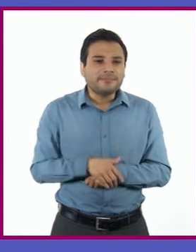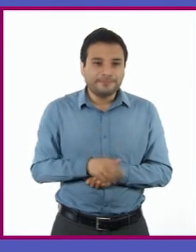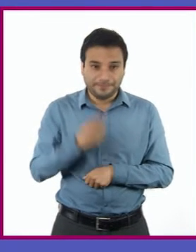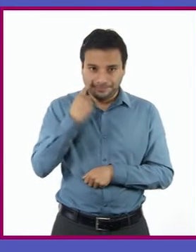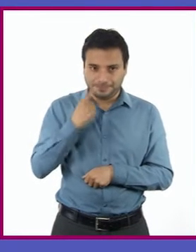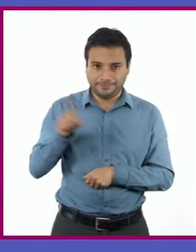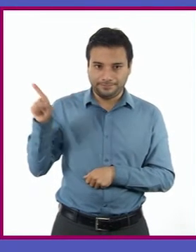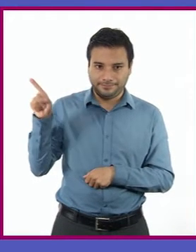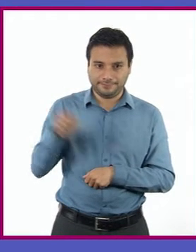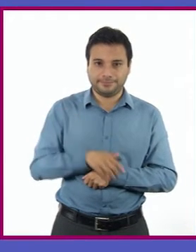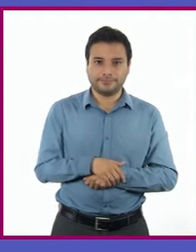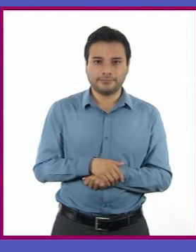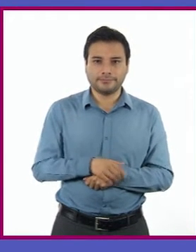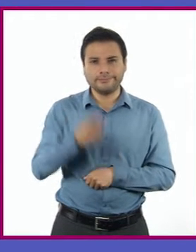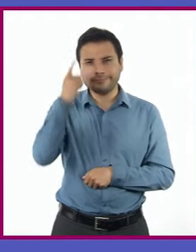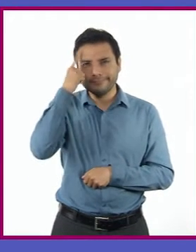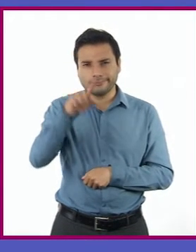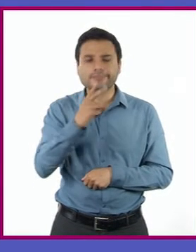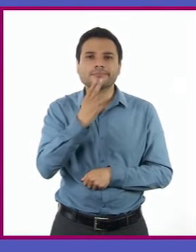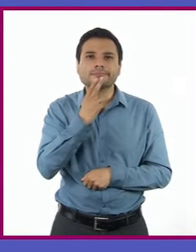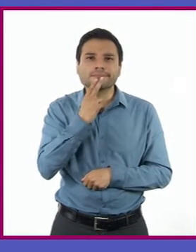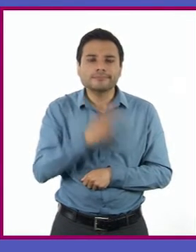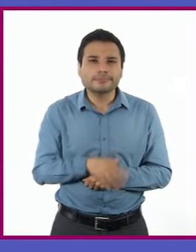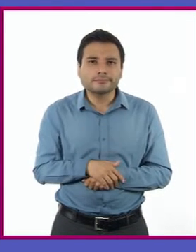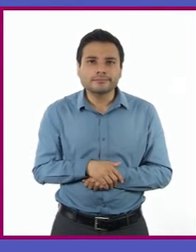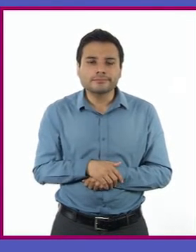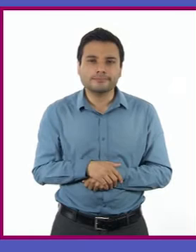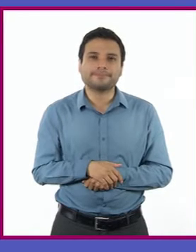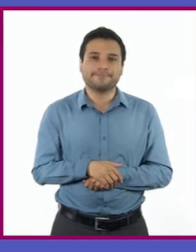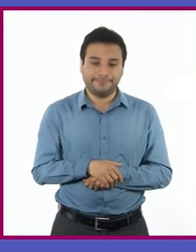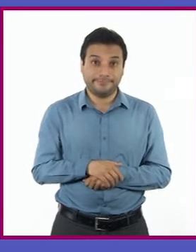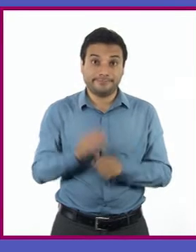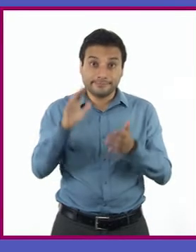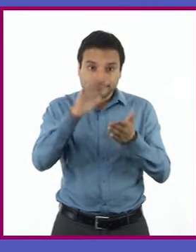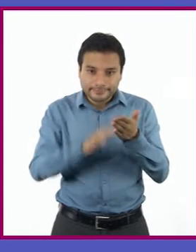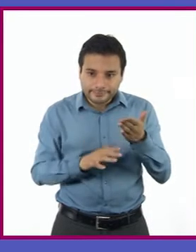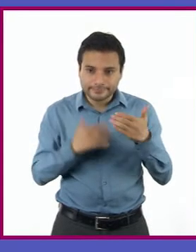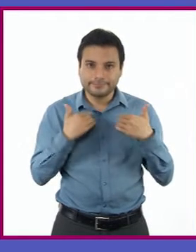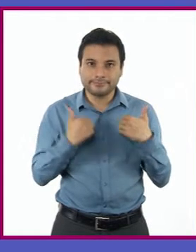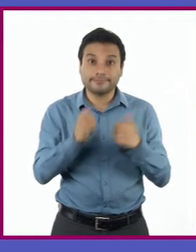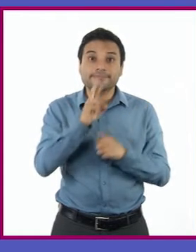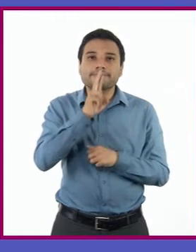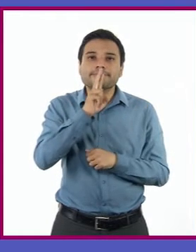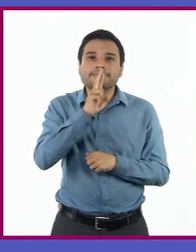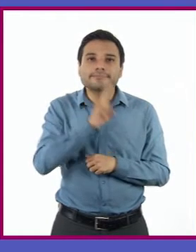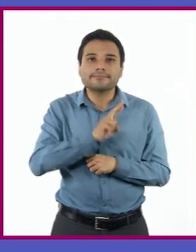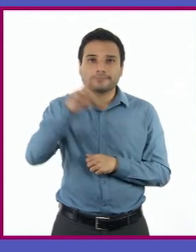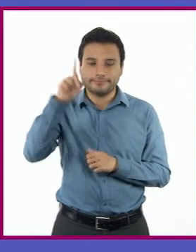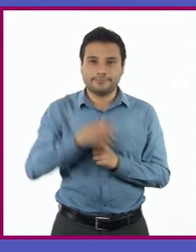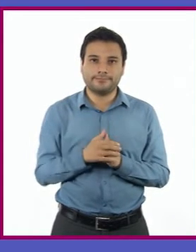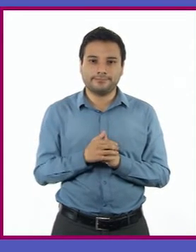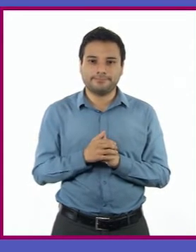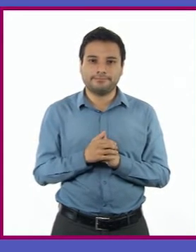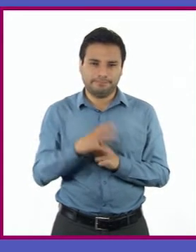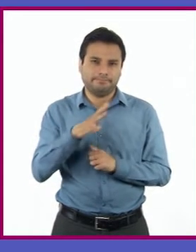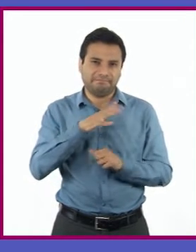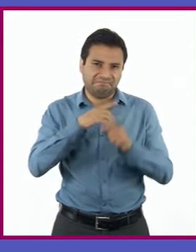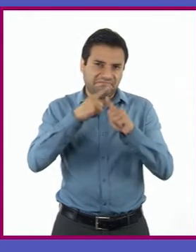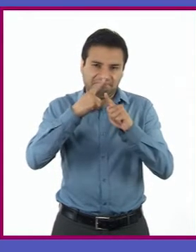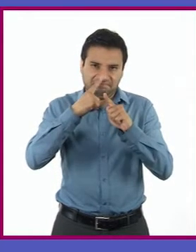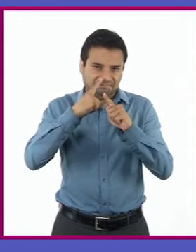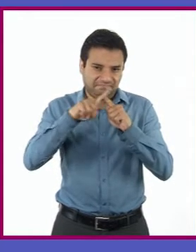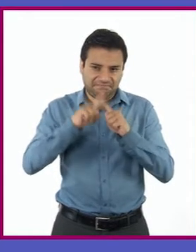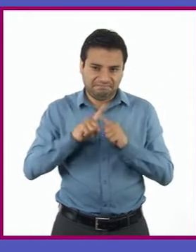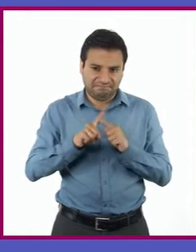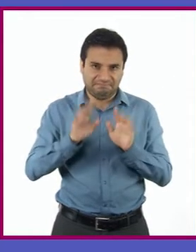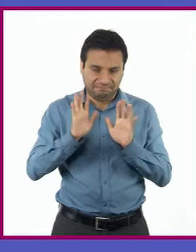reformuladores. Favorecen la comprensión de los textos como una forma de lo que se expresó previamente. Según su función discursiva,